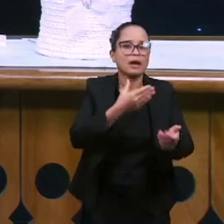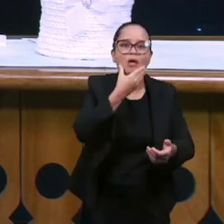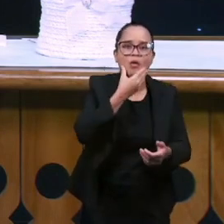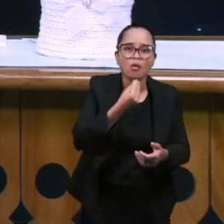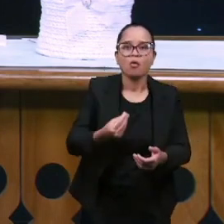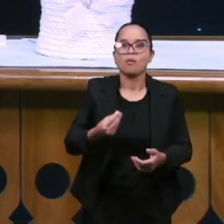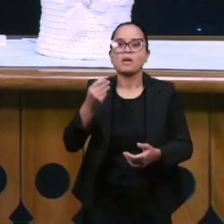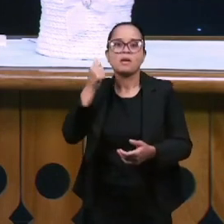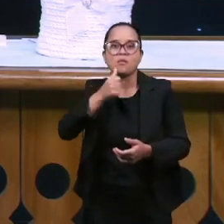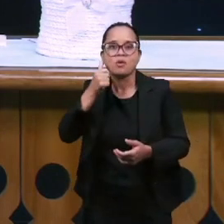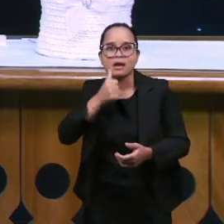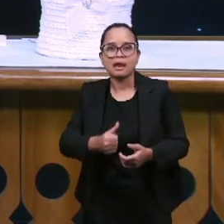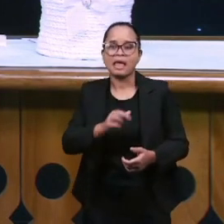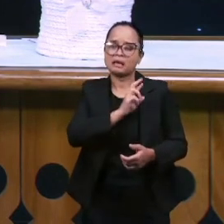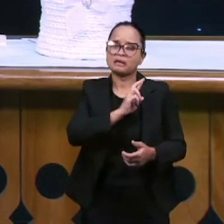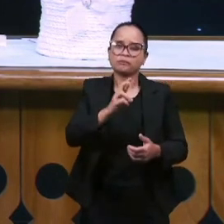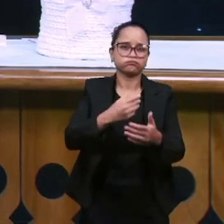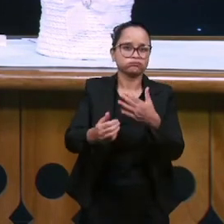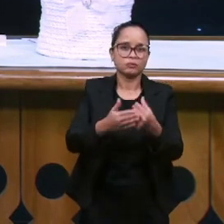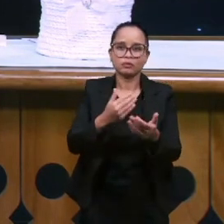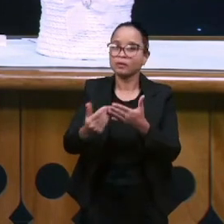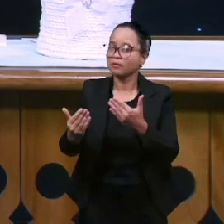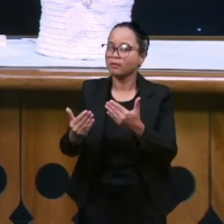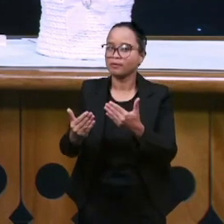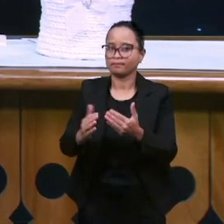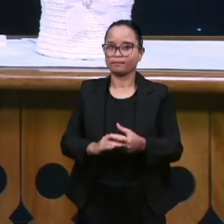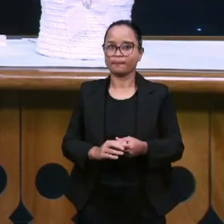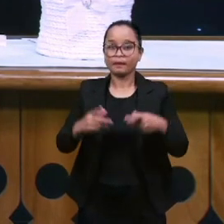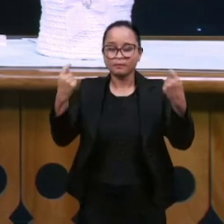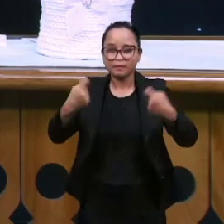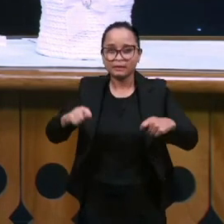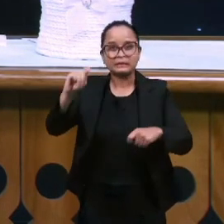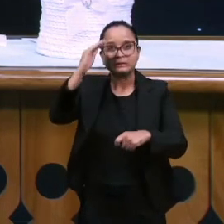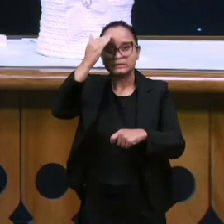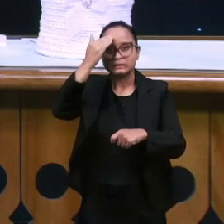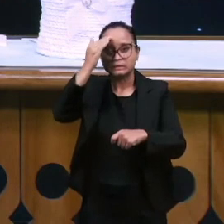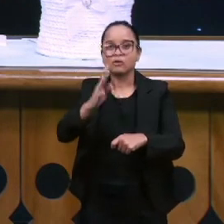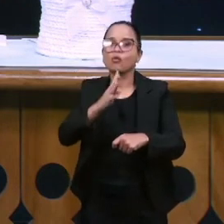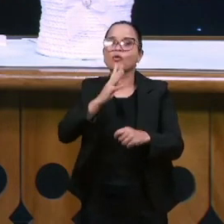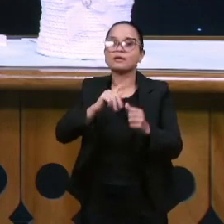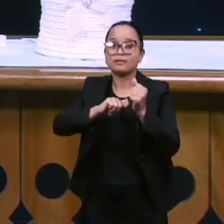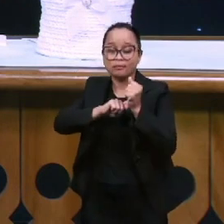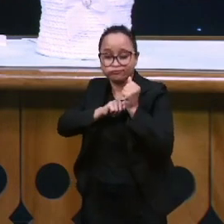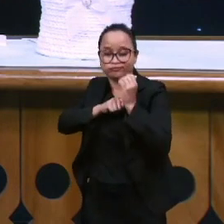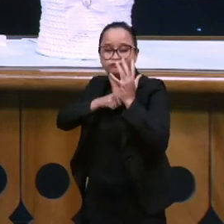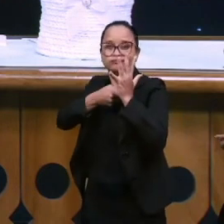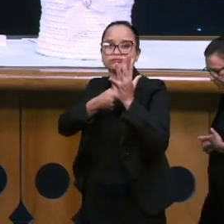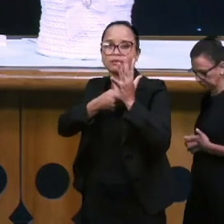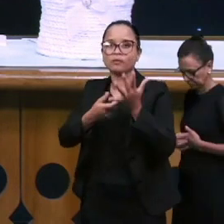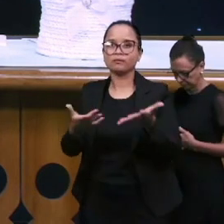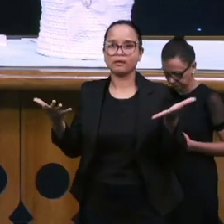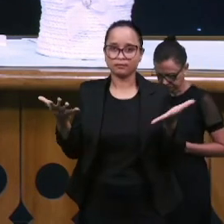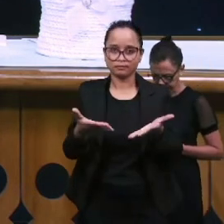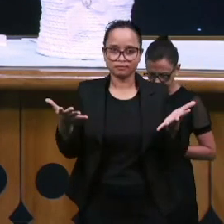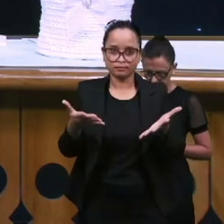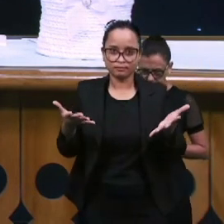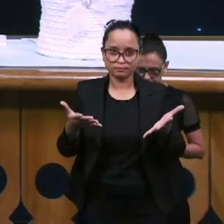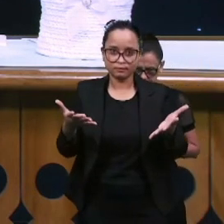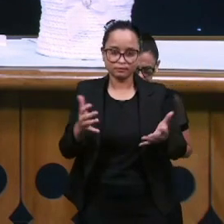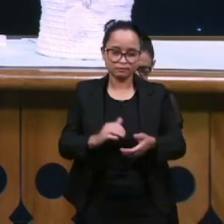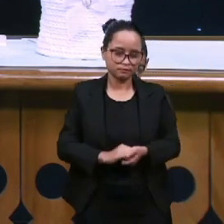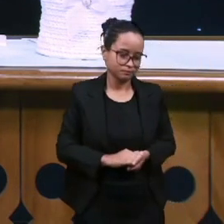de cualquier religión, porque mis hermanos, para cruzar se necesitan conocer los misterios de este